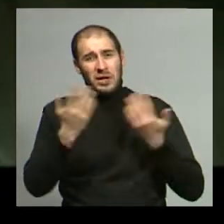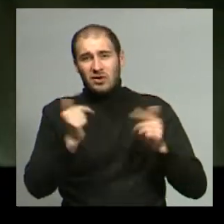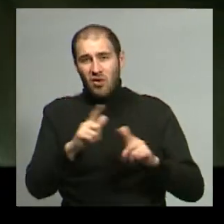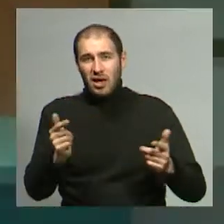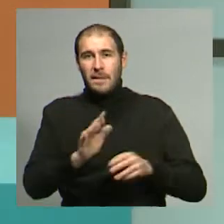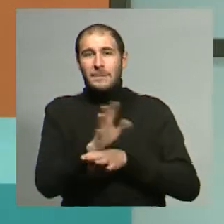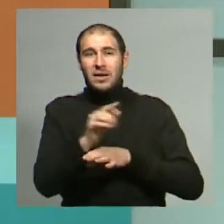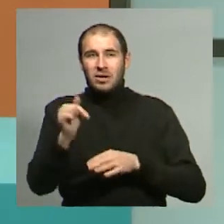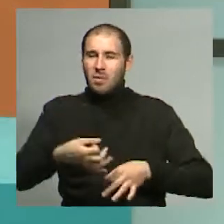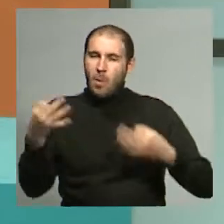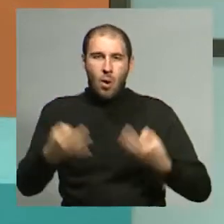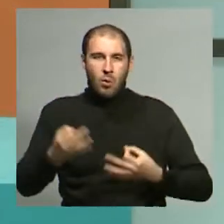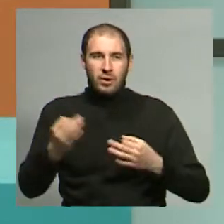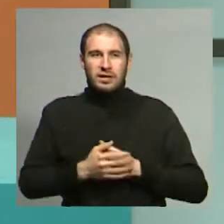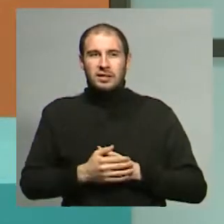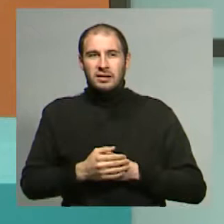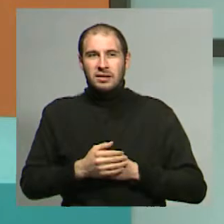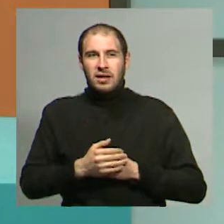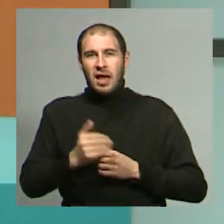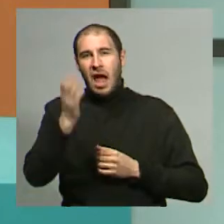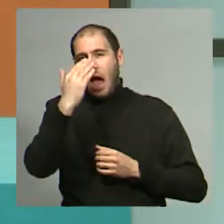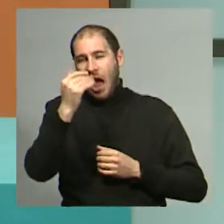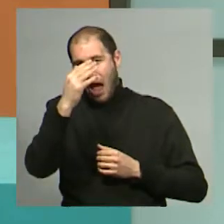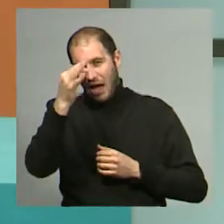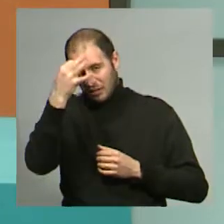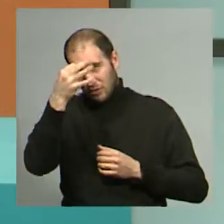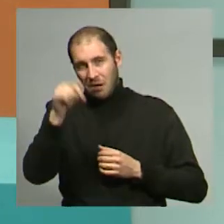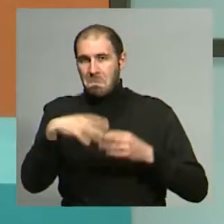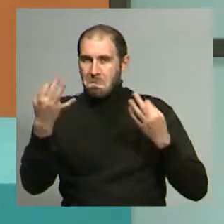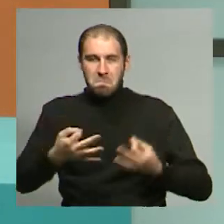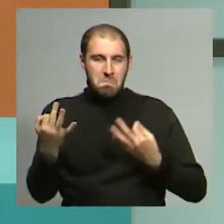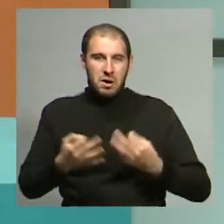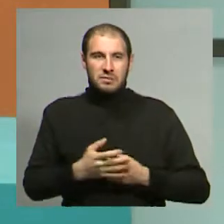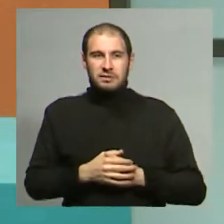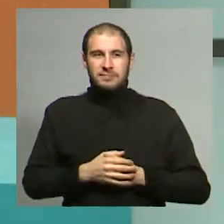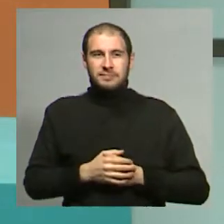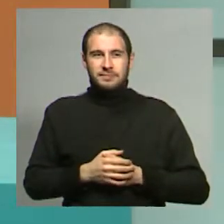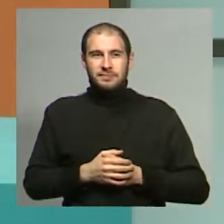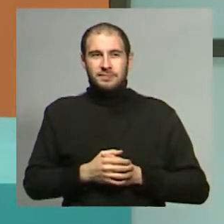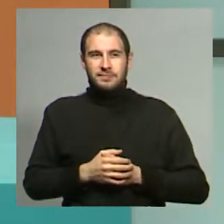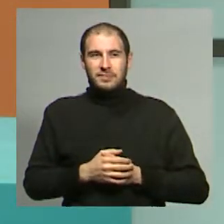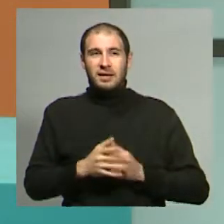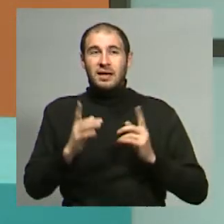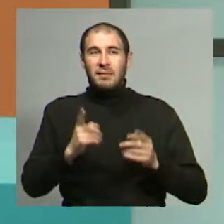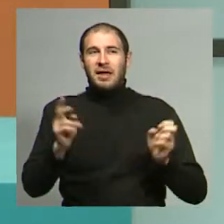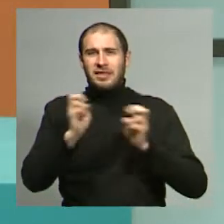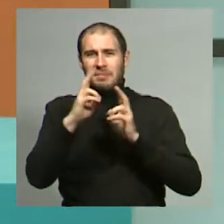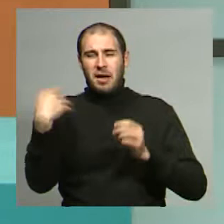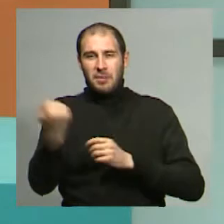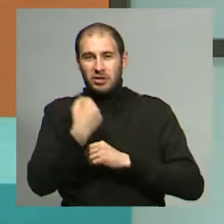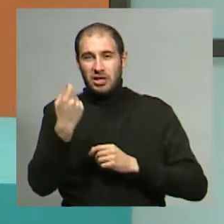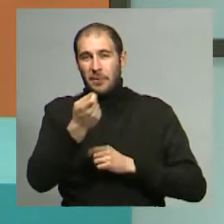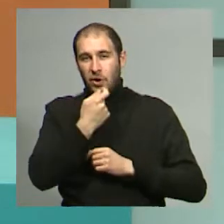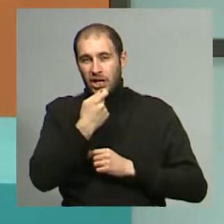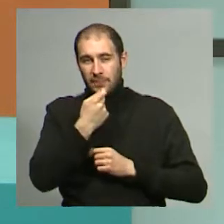Esta película es muy buena, las actuaciones también muy recomendadas y también trata temas muy importantes como